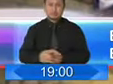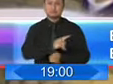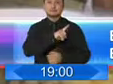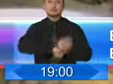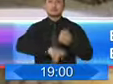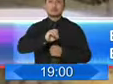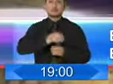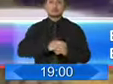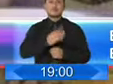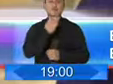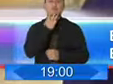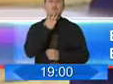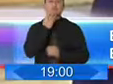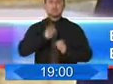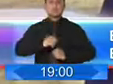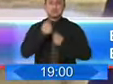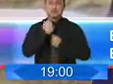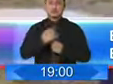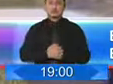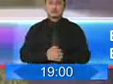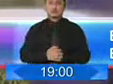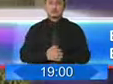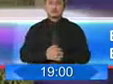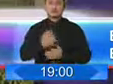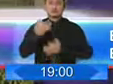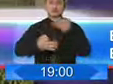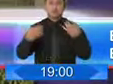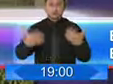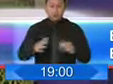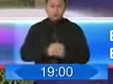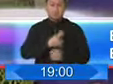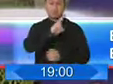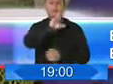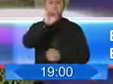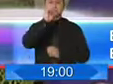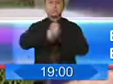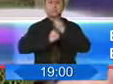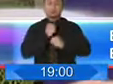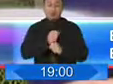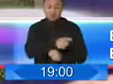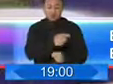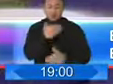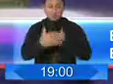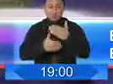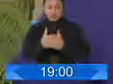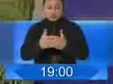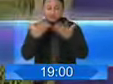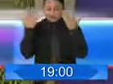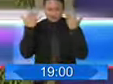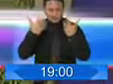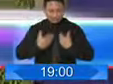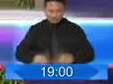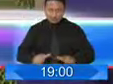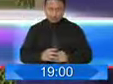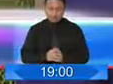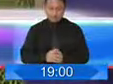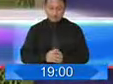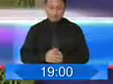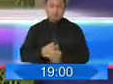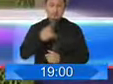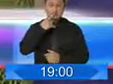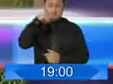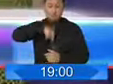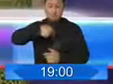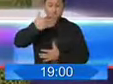hijo Dalo Bucaram. Han prescrito. Después de 20 años esos procesos se han acabado. Los jueces,